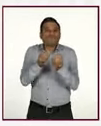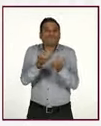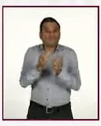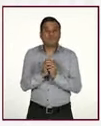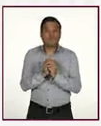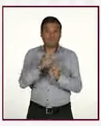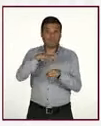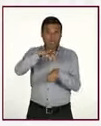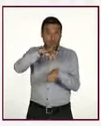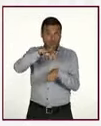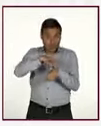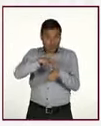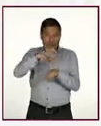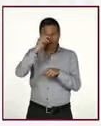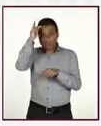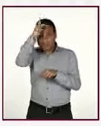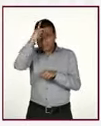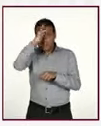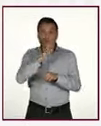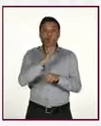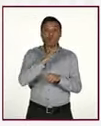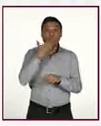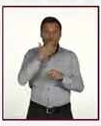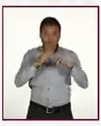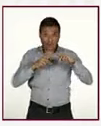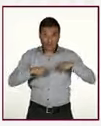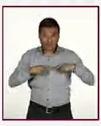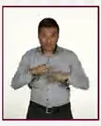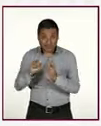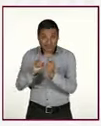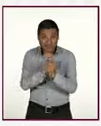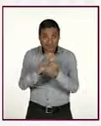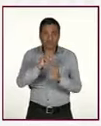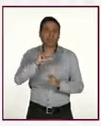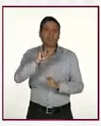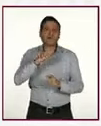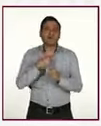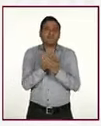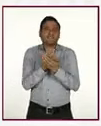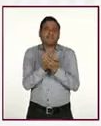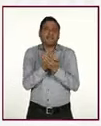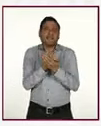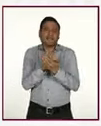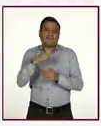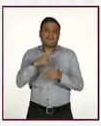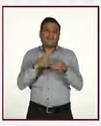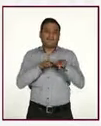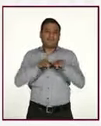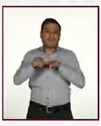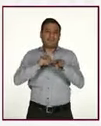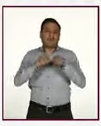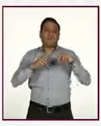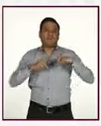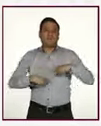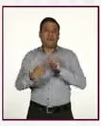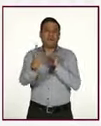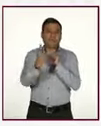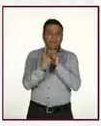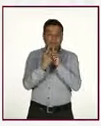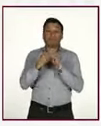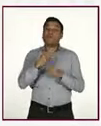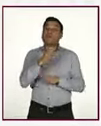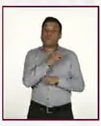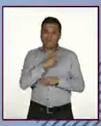¿no? Esperamos a que las y los pacientes lleguen a nuestros centros, estamos muy de bata, muy blanquitos, pero lo que busca esto es salir a las